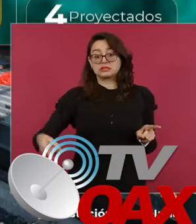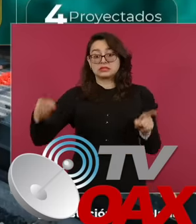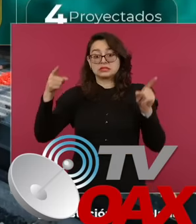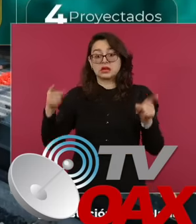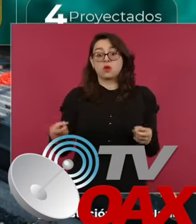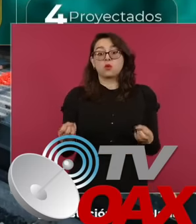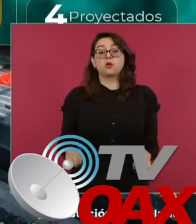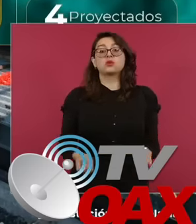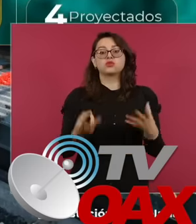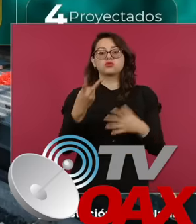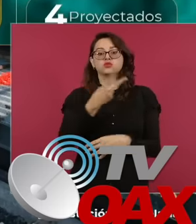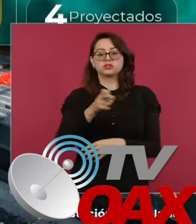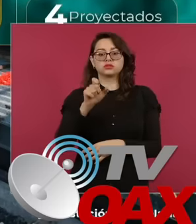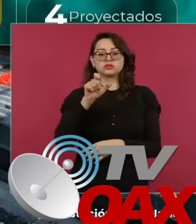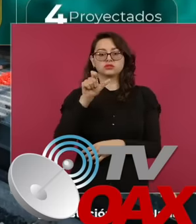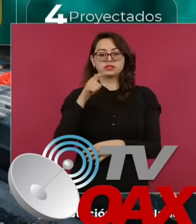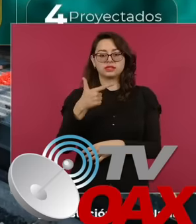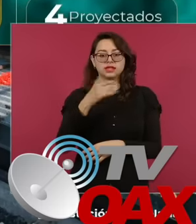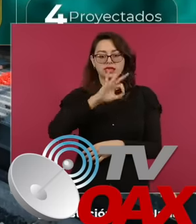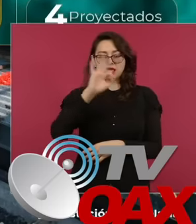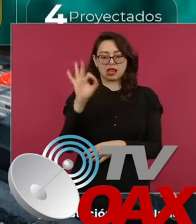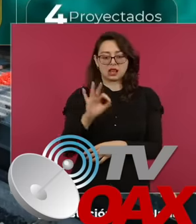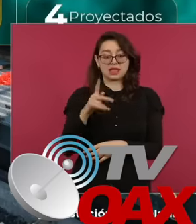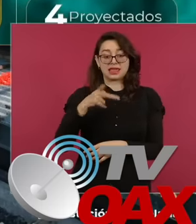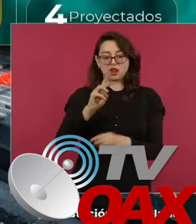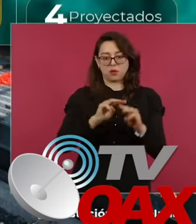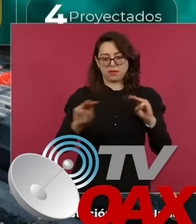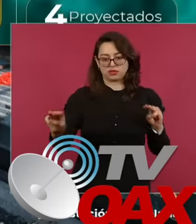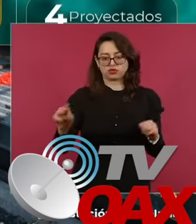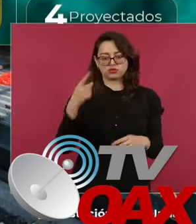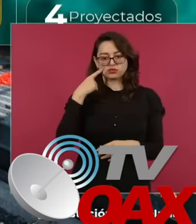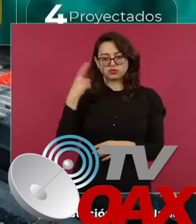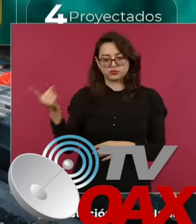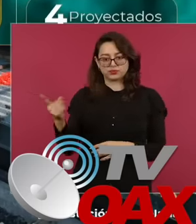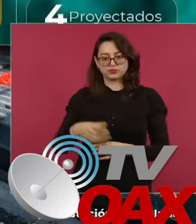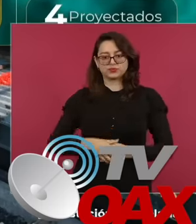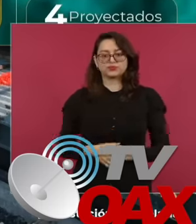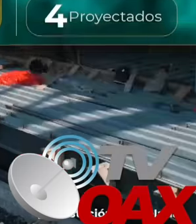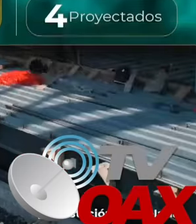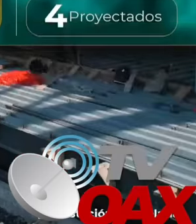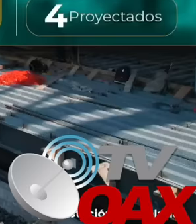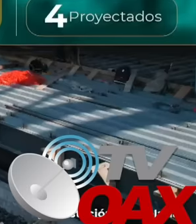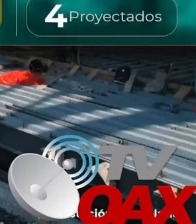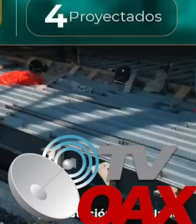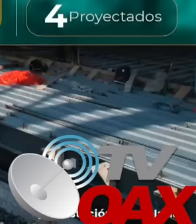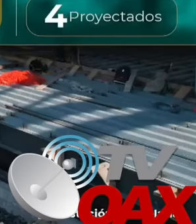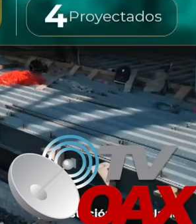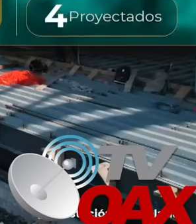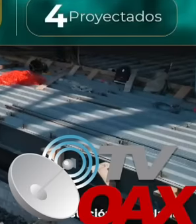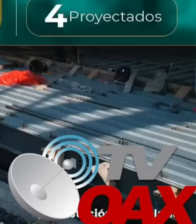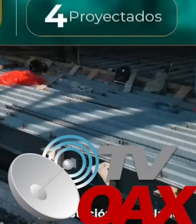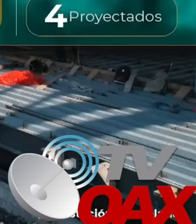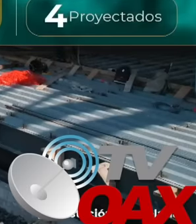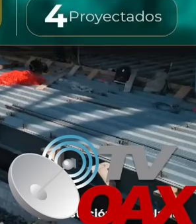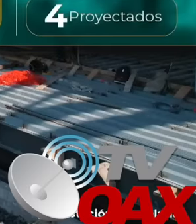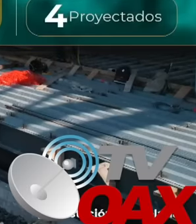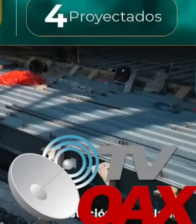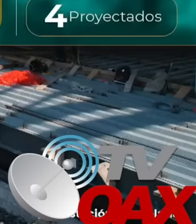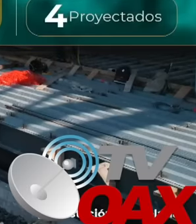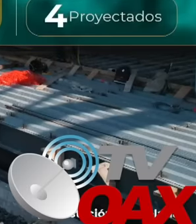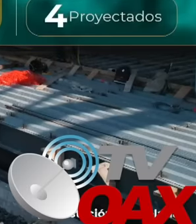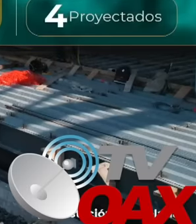concluidos 207 kilómetros de vía terminada de los 226, y la mayoría de las 600